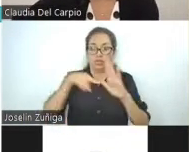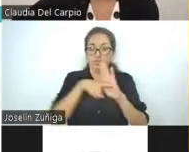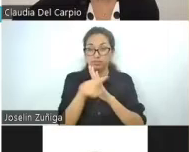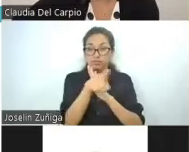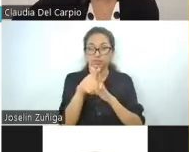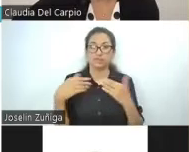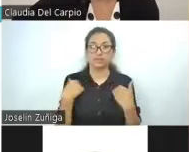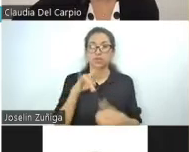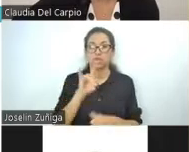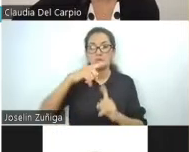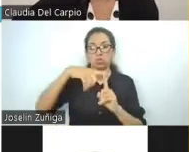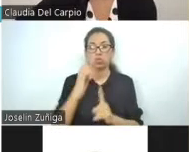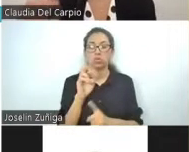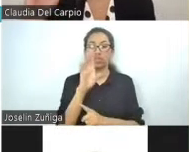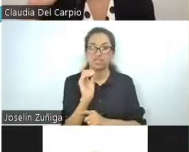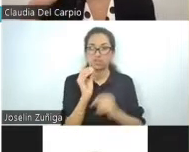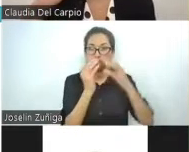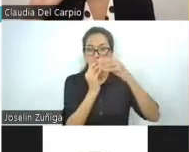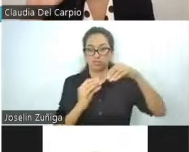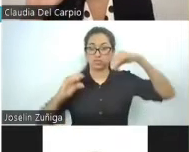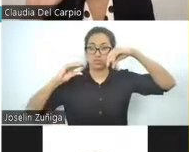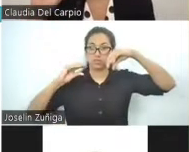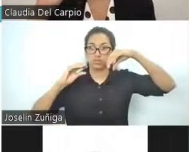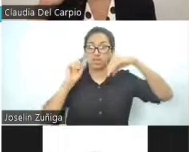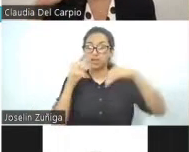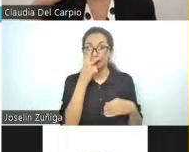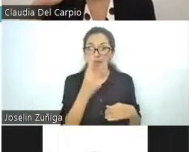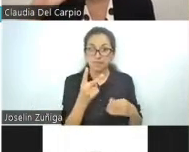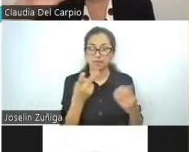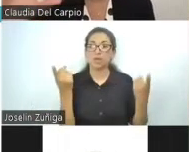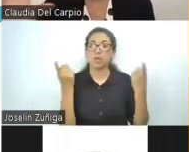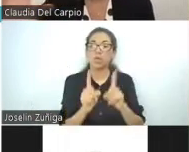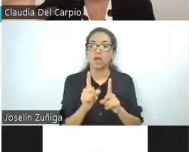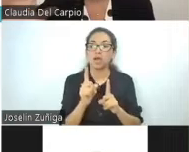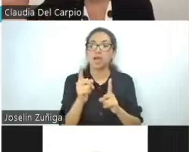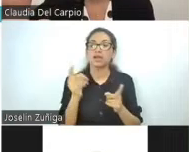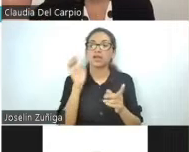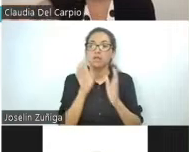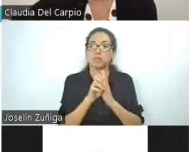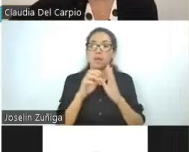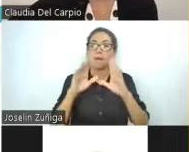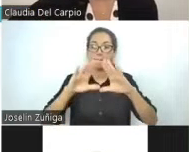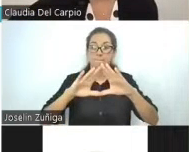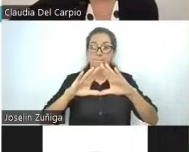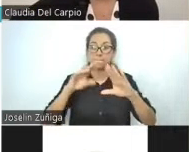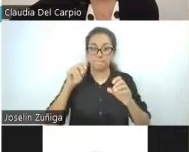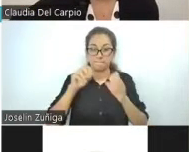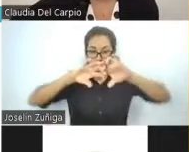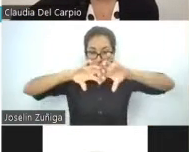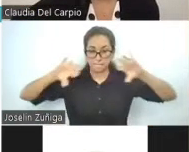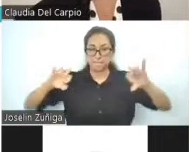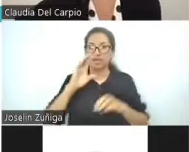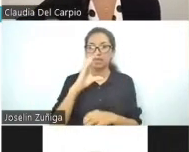al útero, ¿no? Que la parte que nosotros vemos cuando colocamos un espéculo en la vagina es el